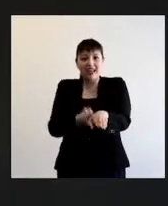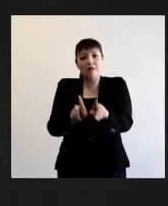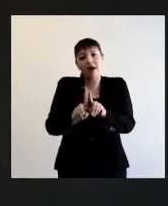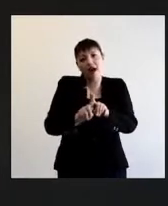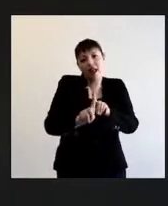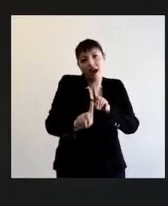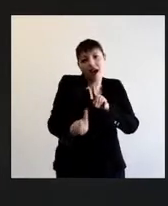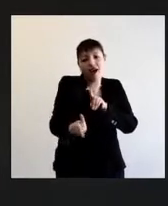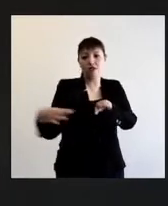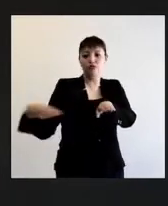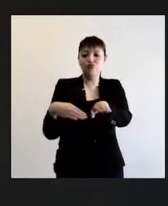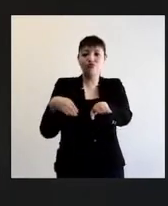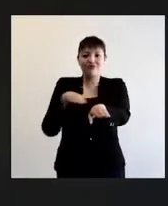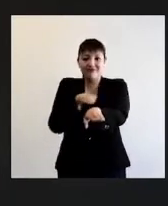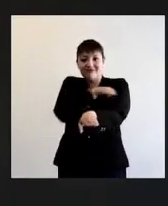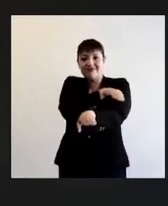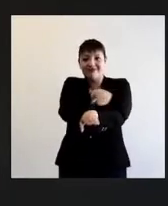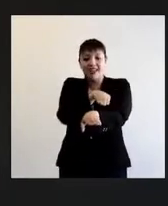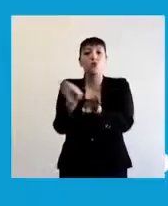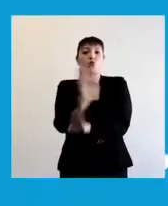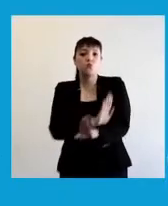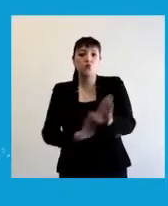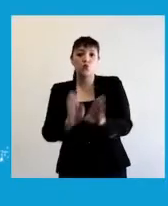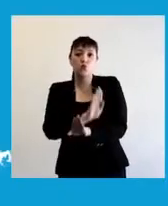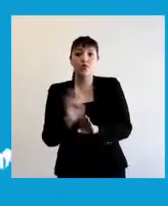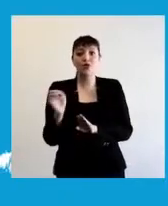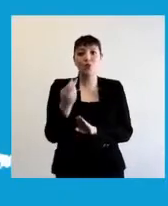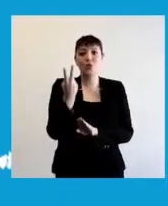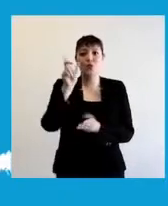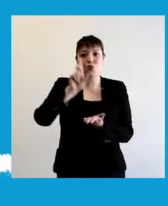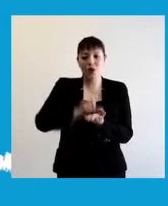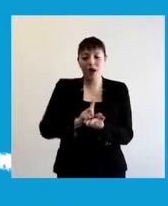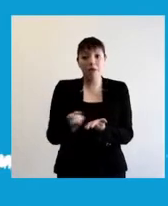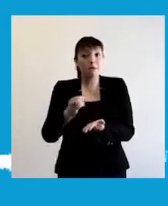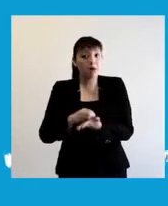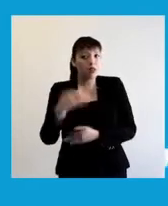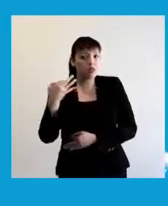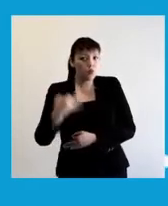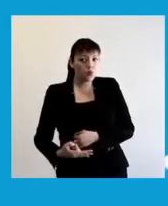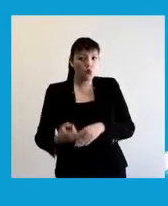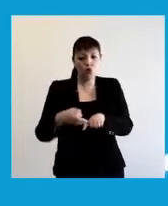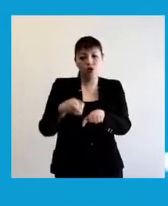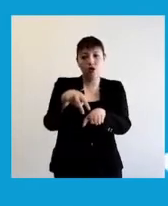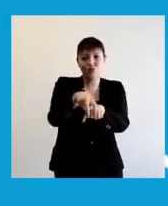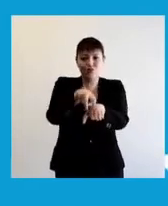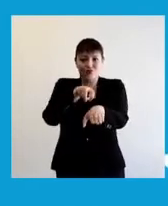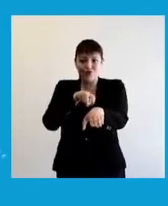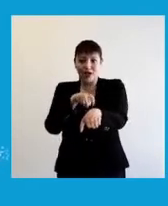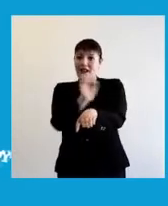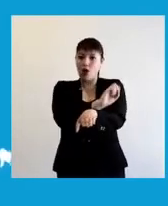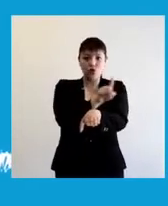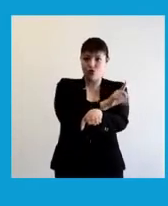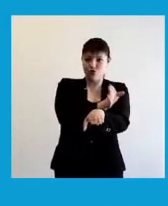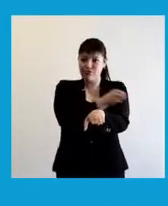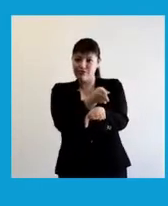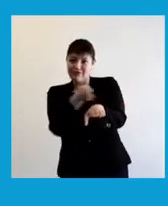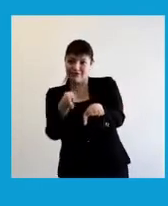más alejada de posibles impactos laterales. El segundo lugar más seguro es el asiento detrás del